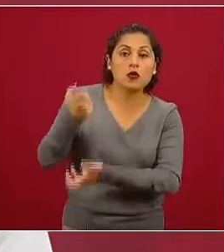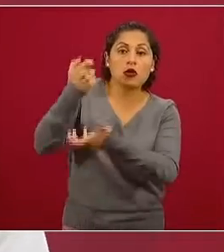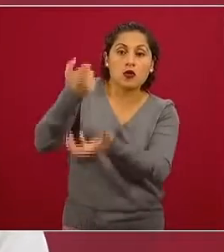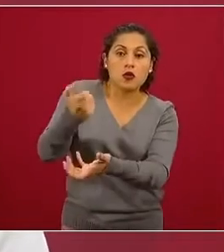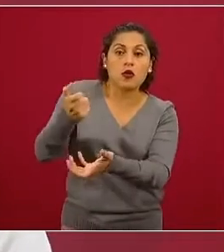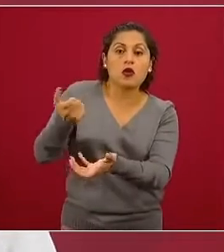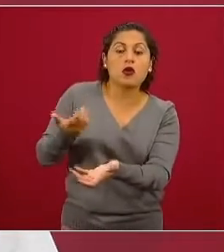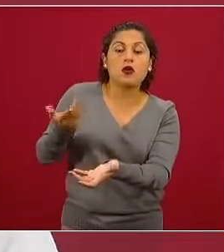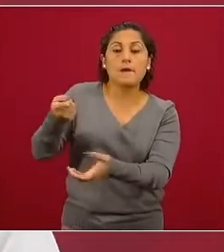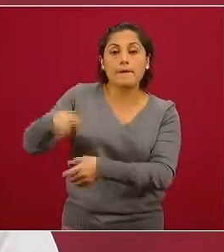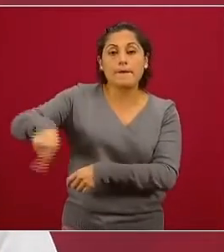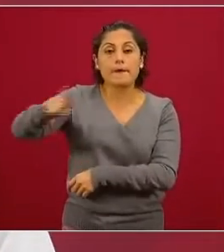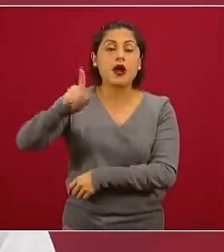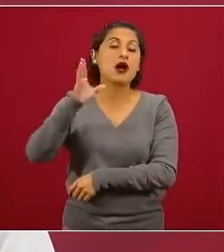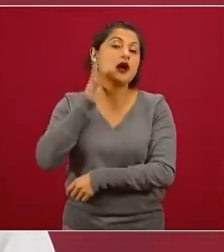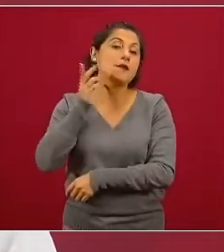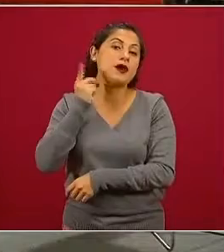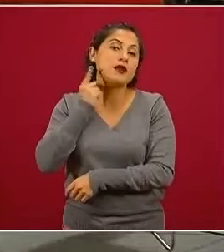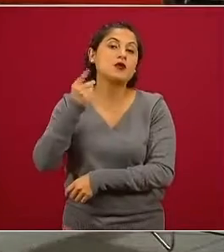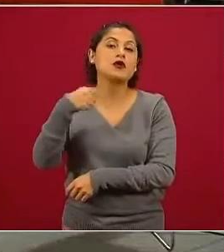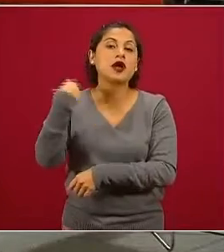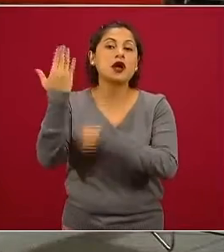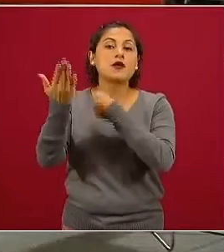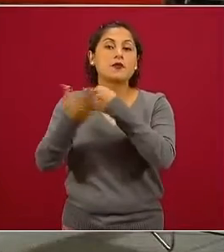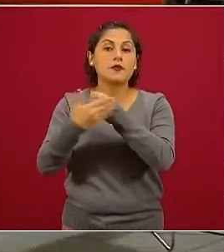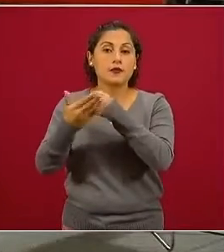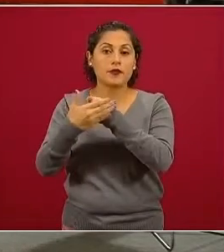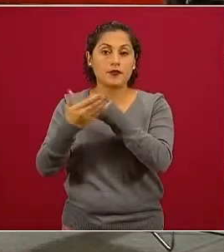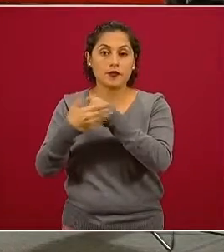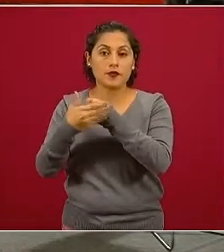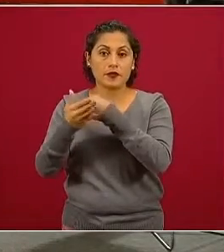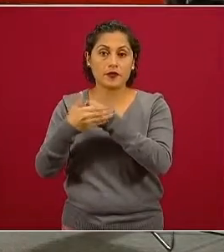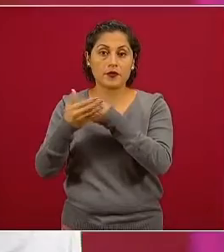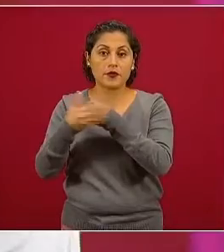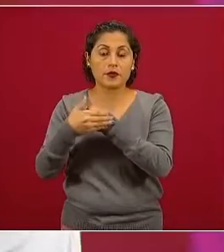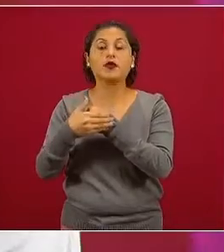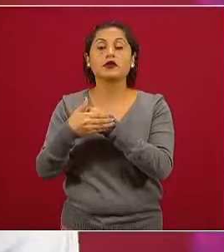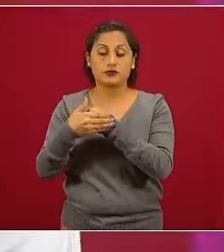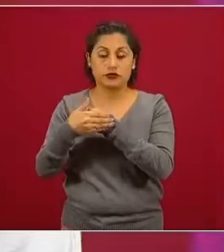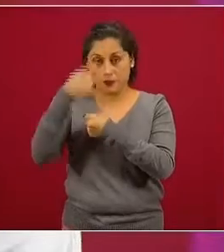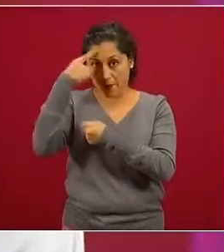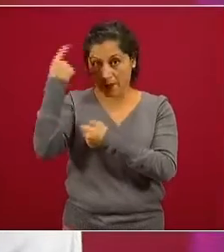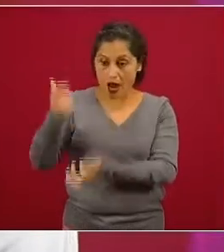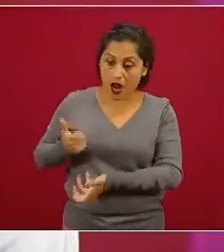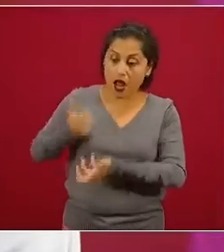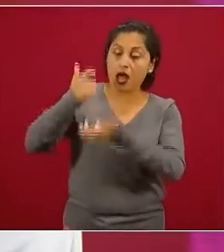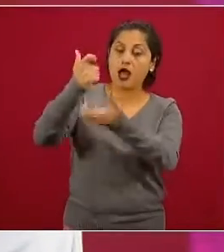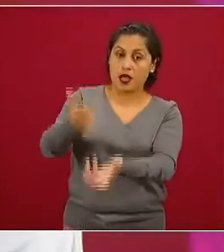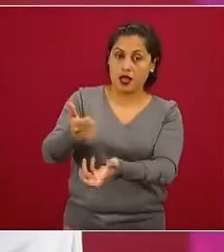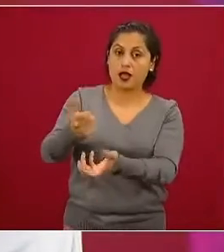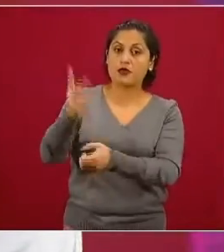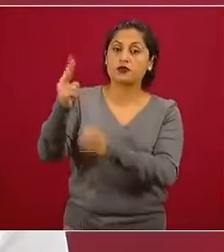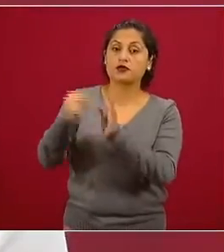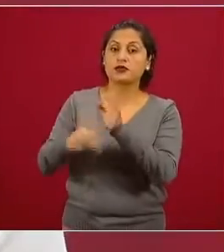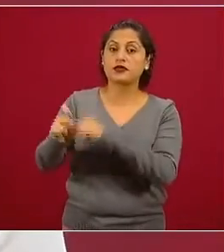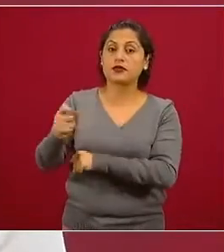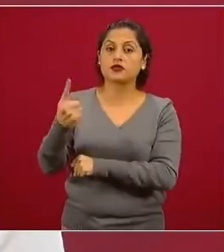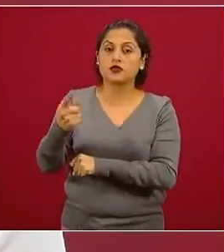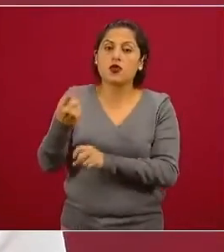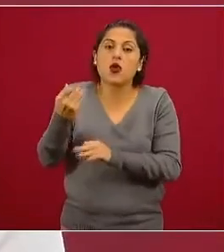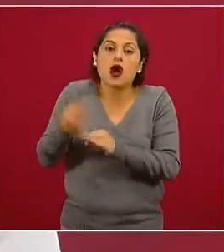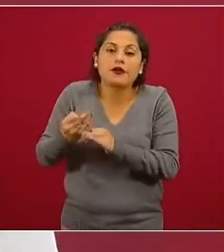proceso de investigación. En cuanto se abran, hasta el momento no hay ninguno activo, pueden participar las personas humanas. Los